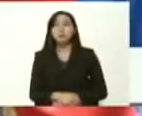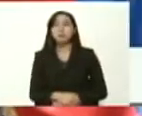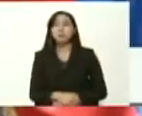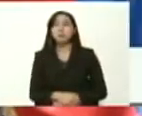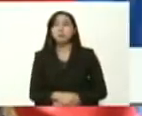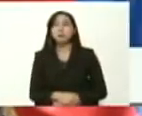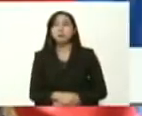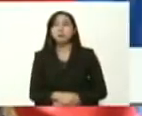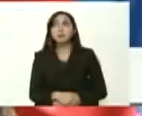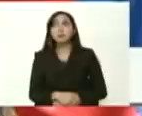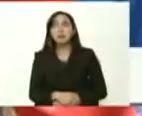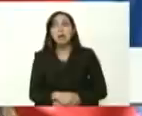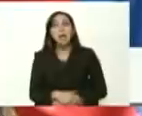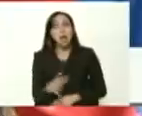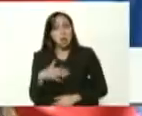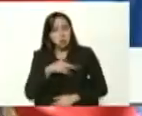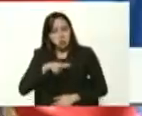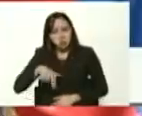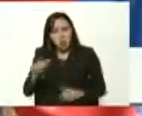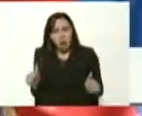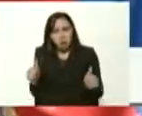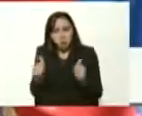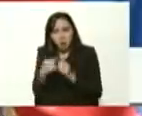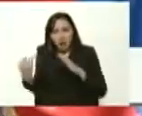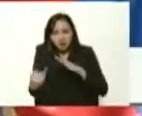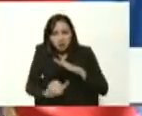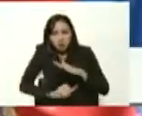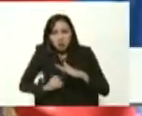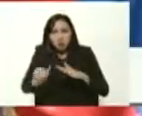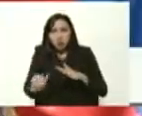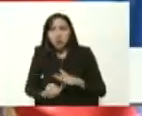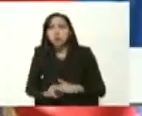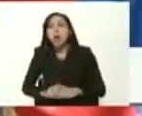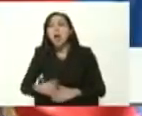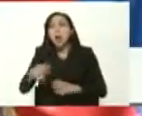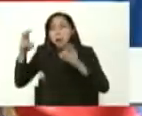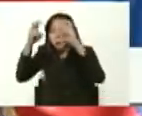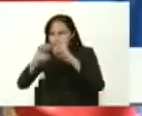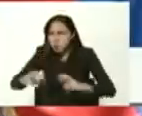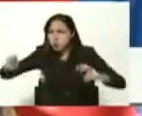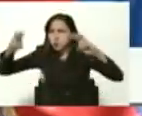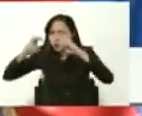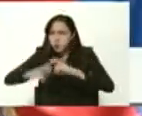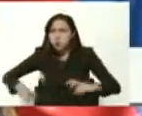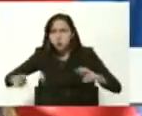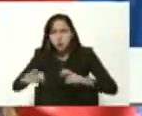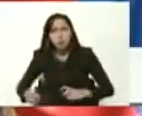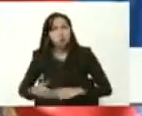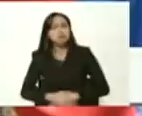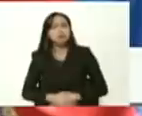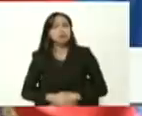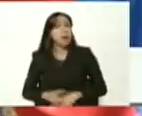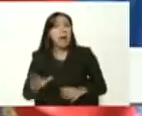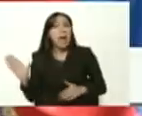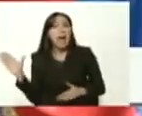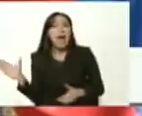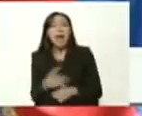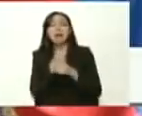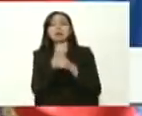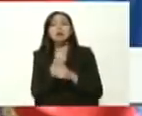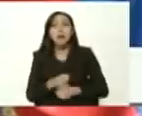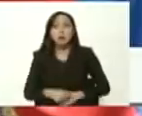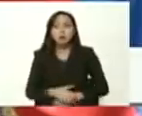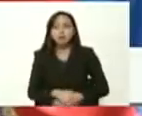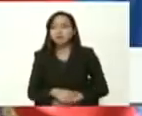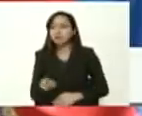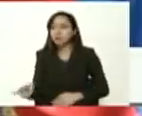que nos ha acompañado como órgano de auxiliar de investigación penal, determinaron que